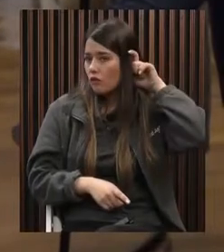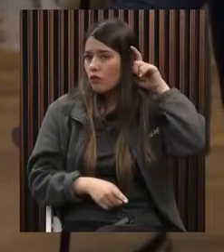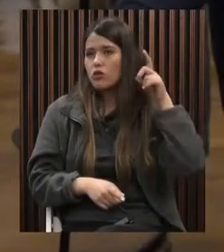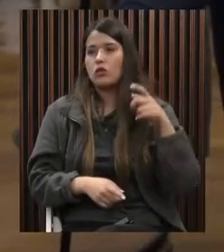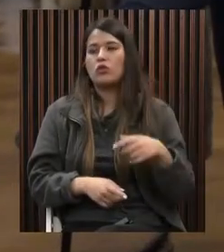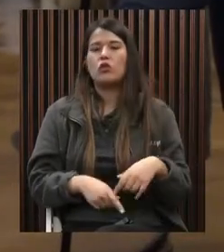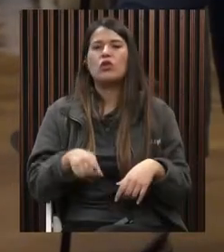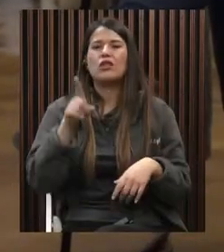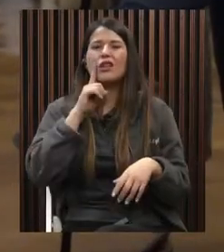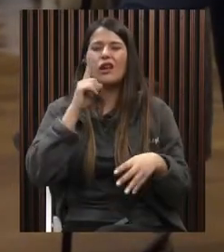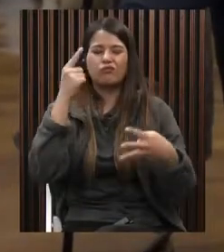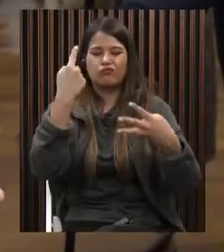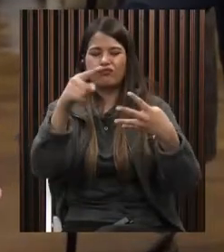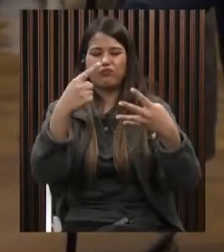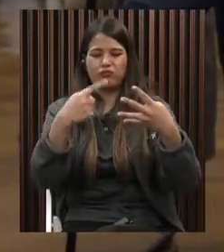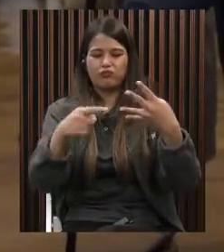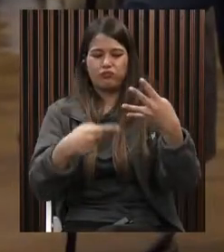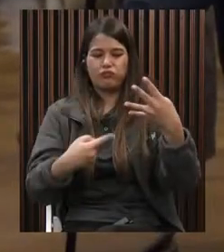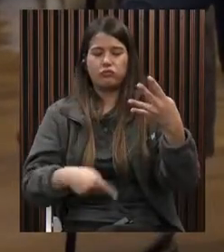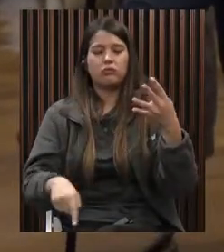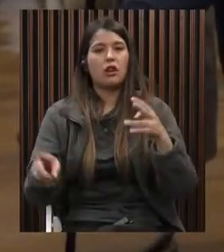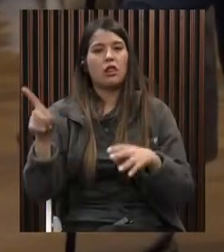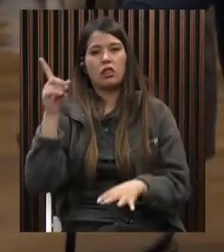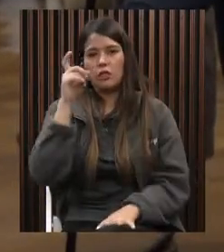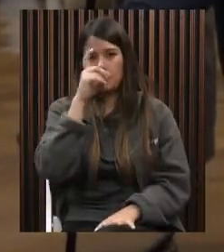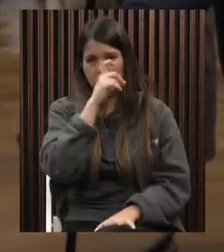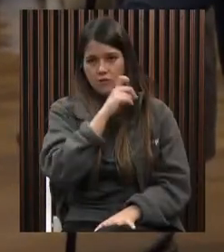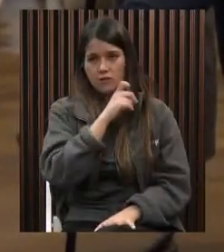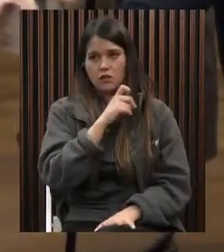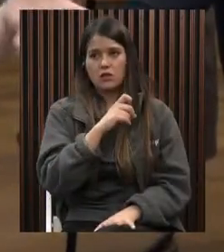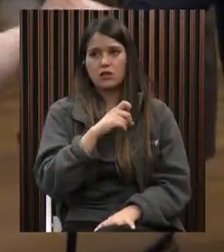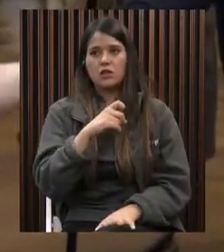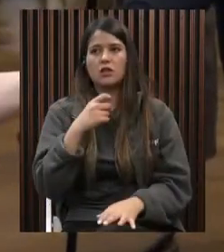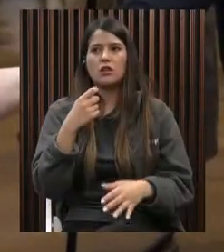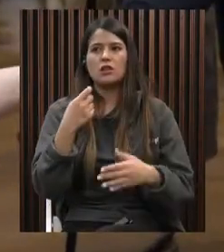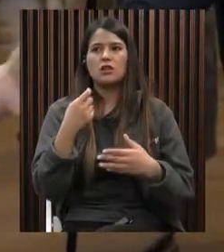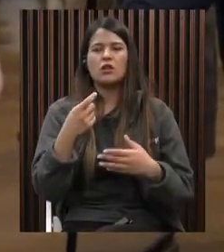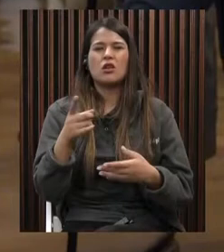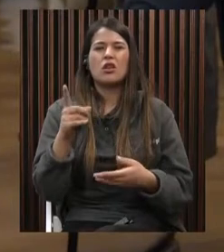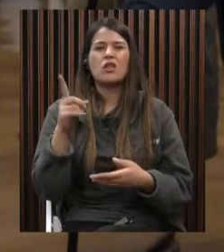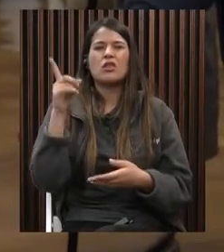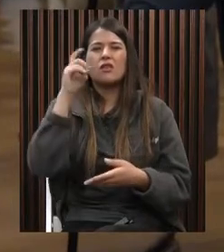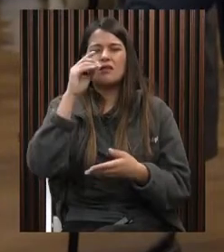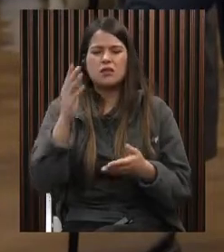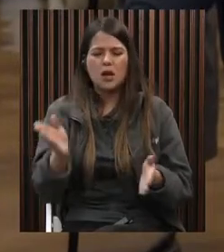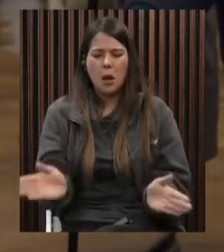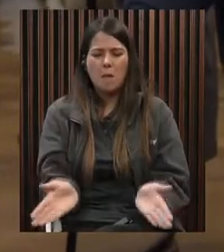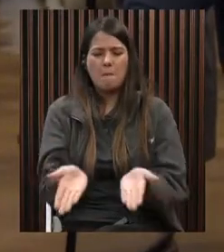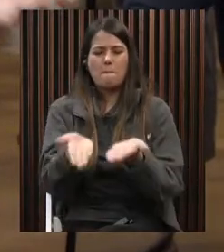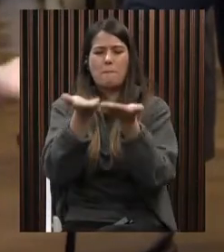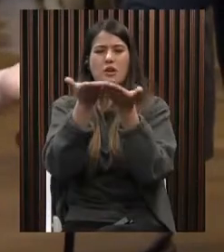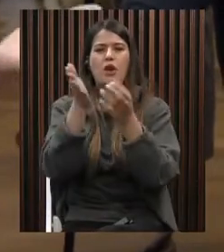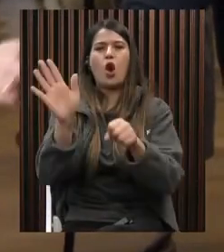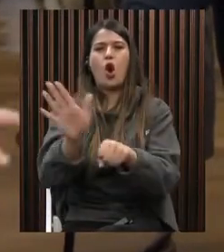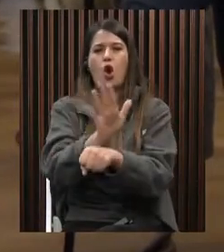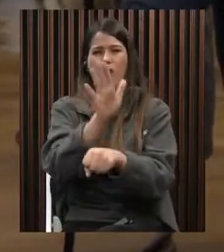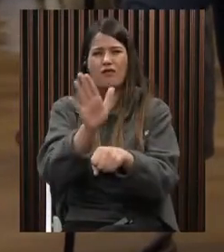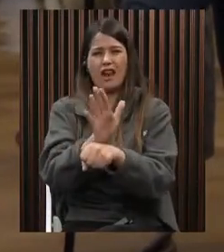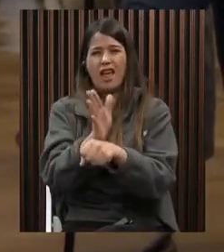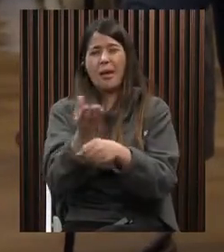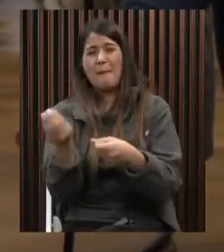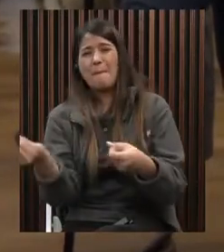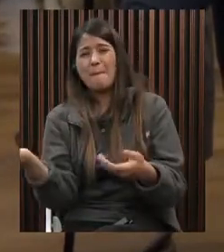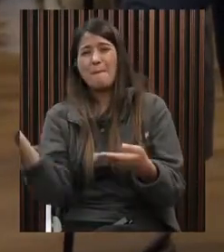el equipamiento, es muy difícil. O sea, nos cuesta ya levantar la obra para más encima poder tener el